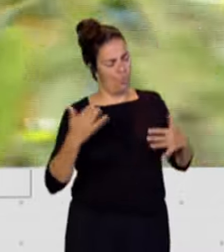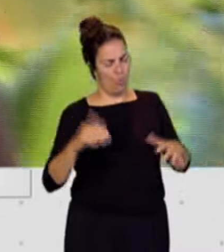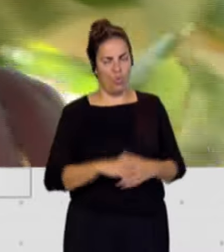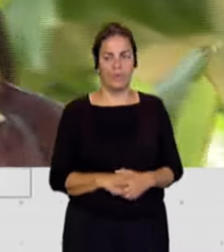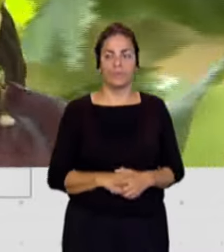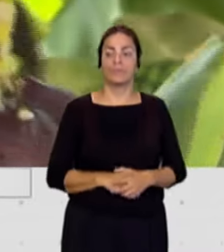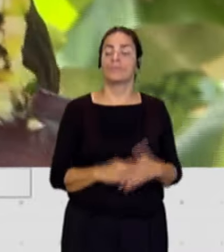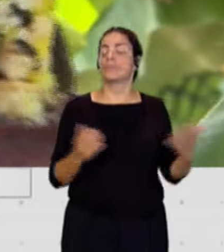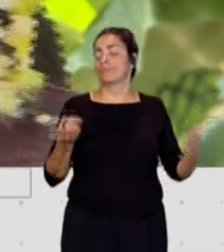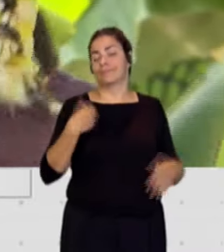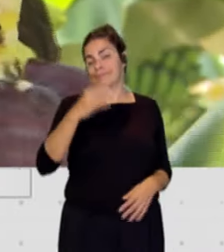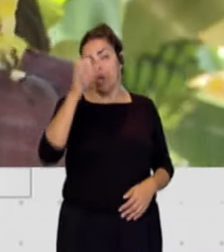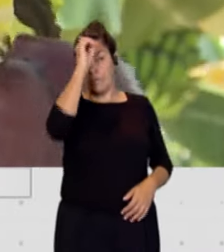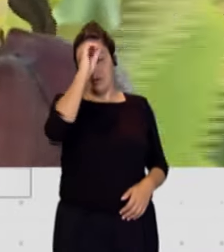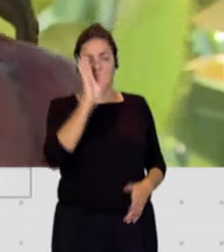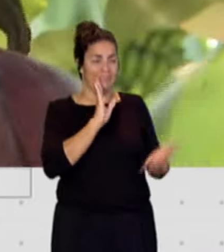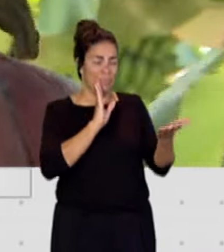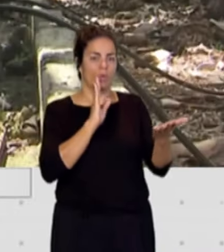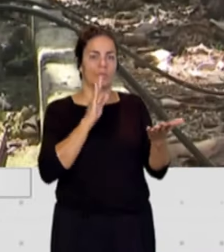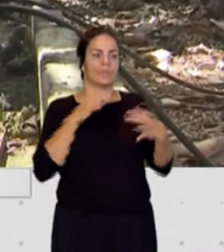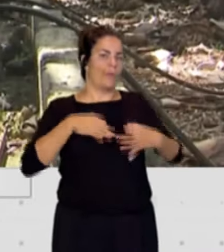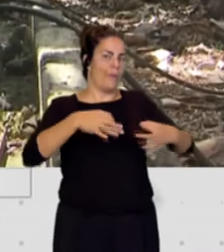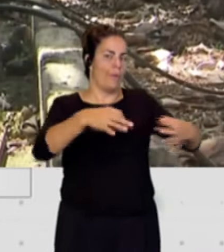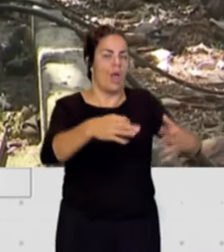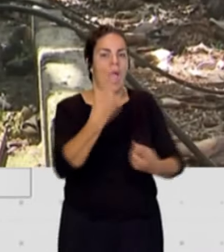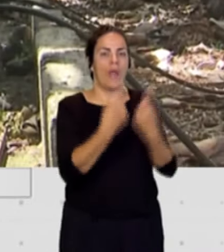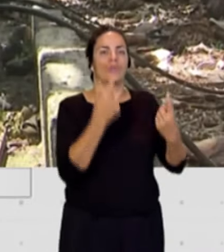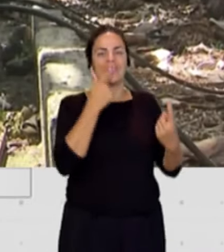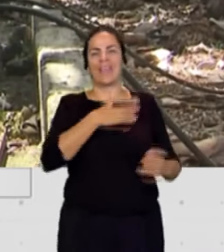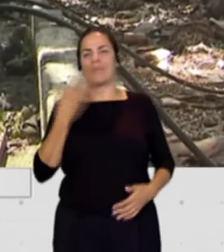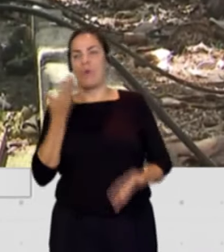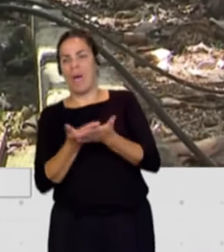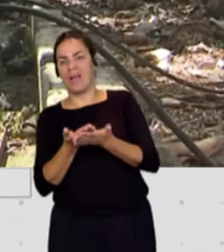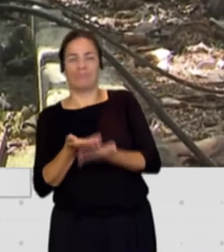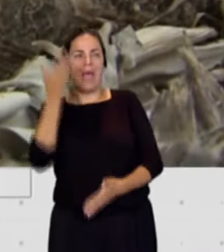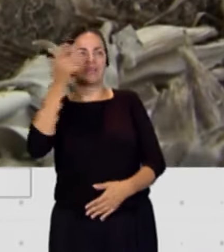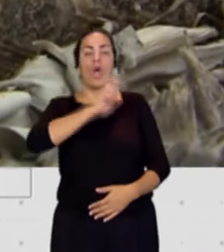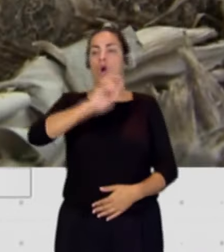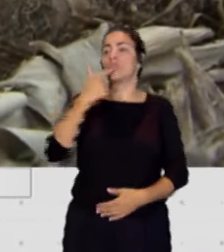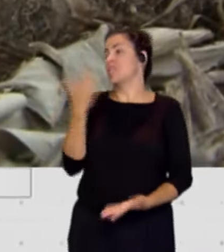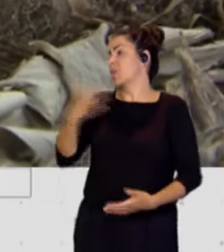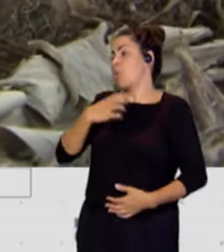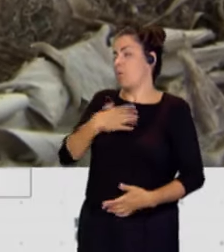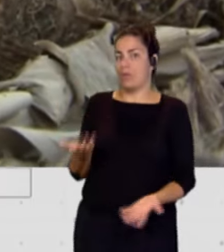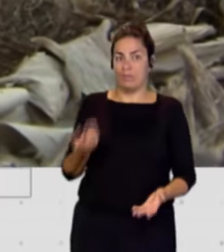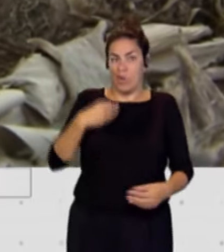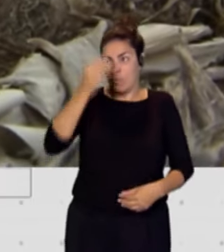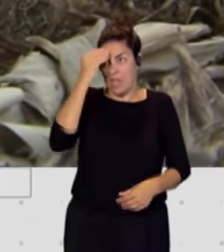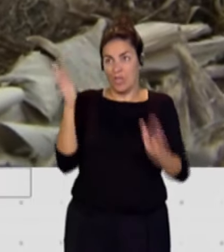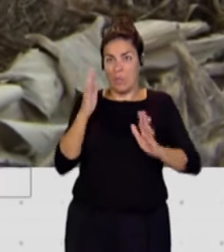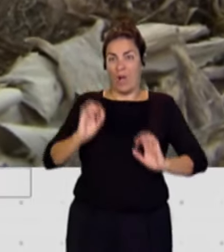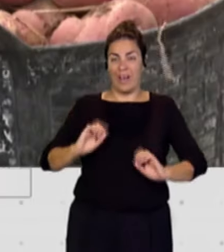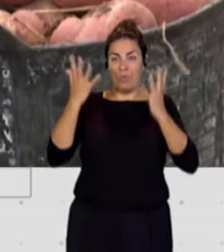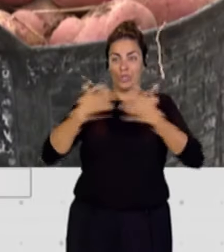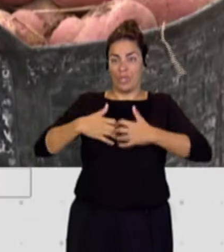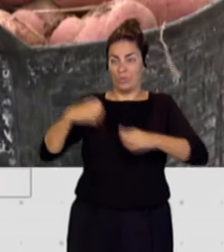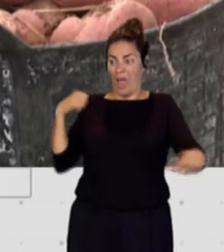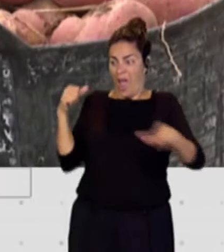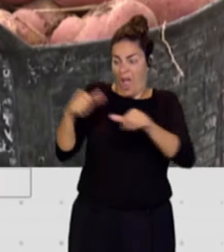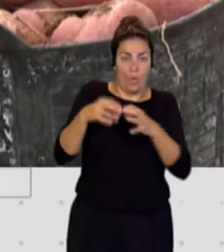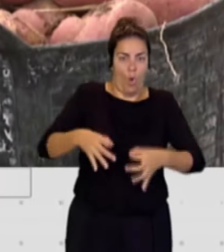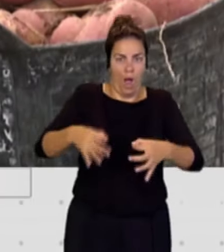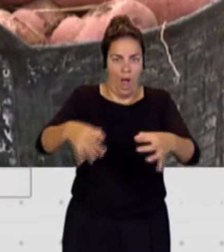siempre pasa unos dicen queremos más y otros dicen no puedo pero vamos yo creo que desde la Revolución Industrial o sea llevamos así eh Lo que sí es cierto es que